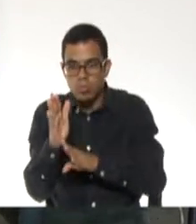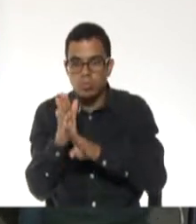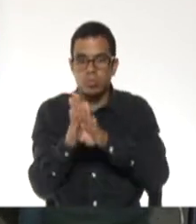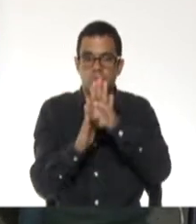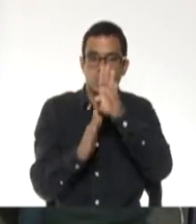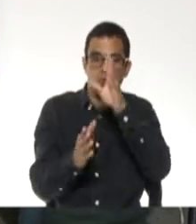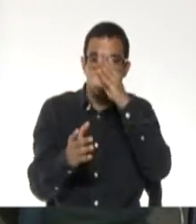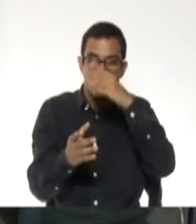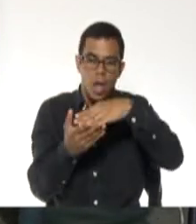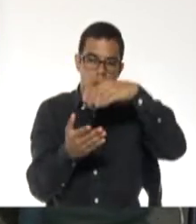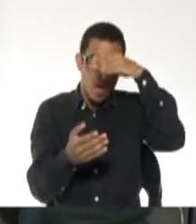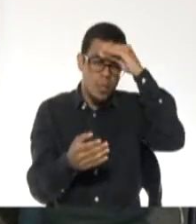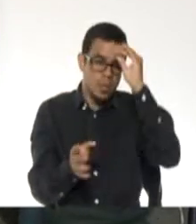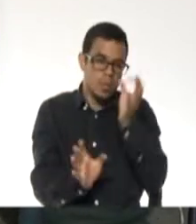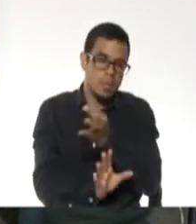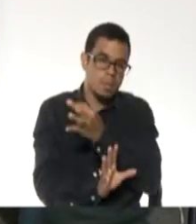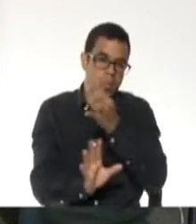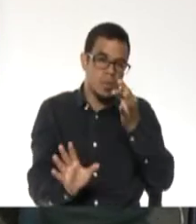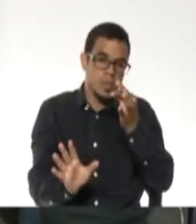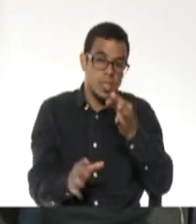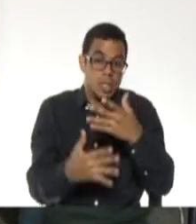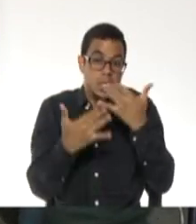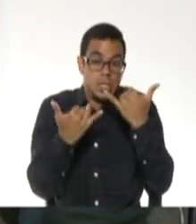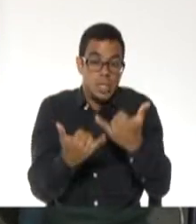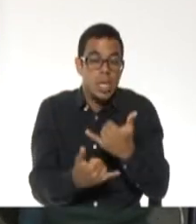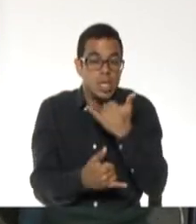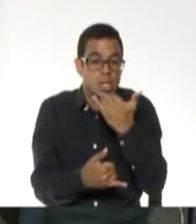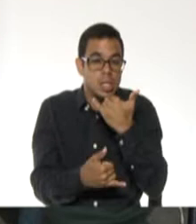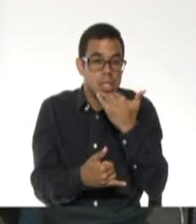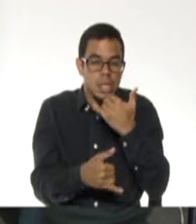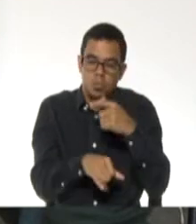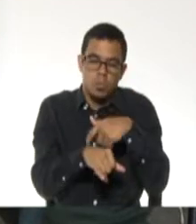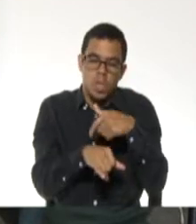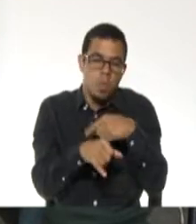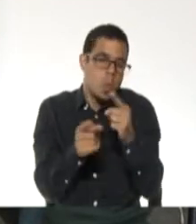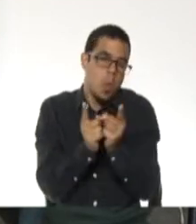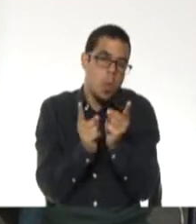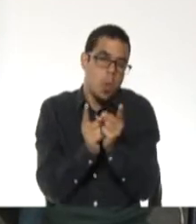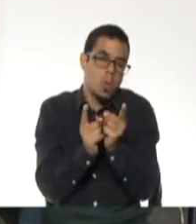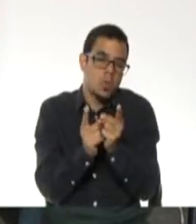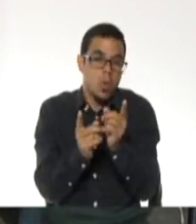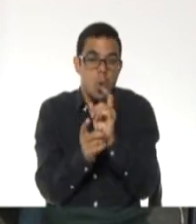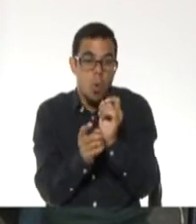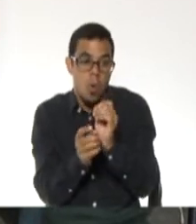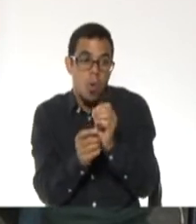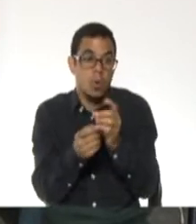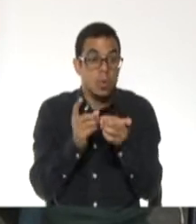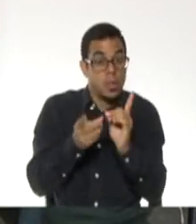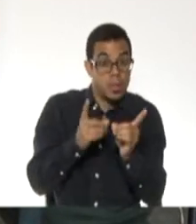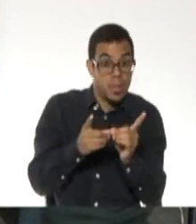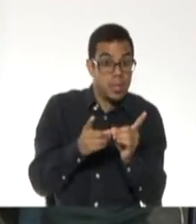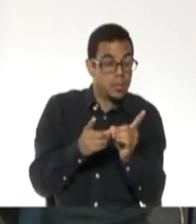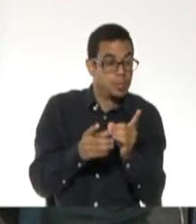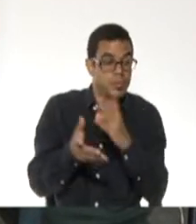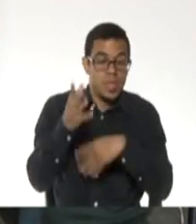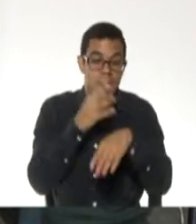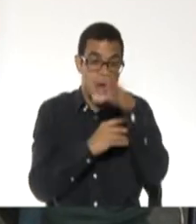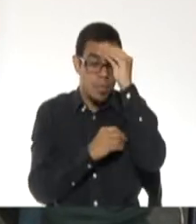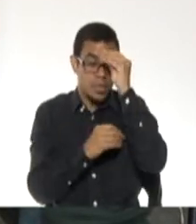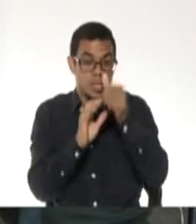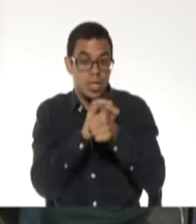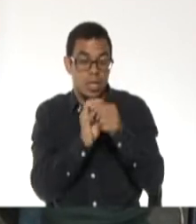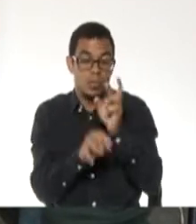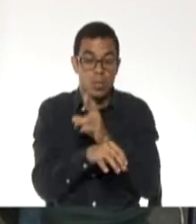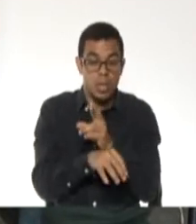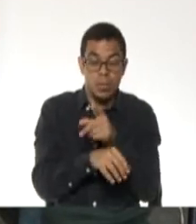destreza y así van a llegar el momento que solo lo pueden hacer sin ningún peligro. Oye, qué bueno, qué interesante. Bueno, vamos a comenzar con la clase de hoy.